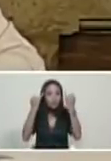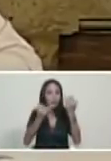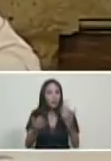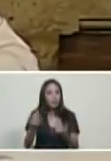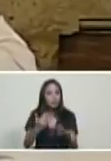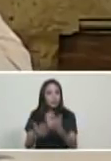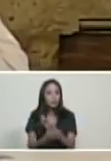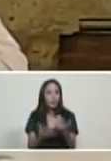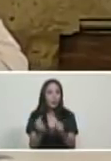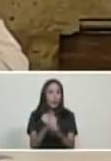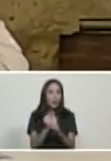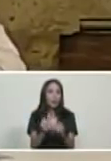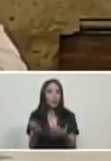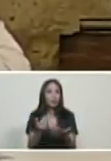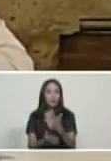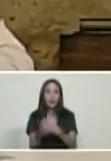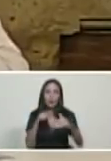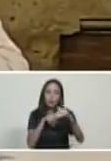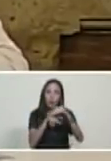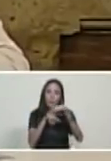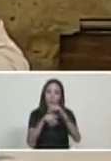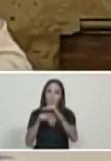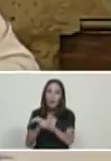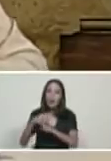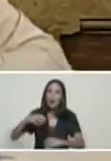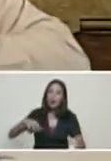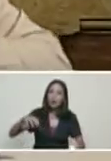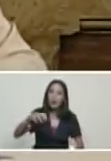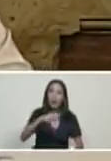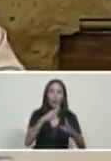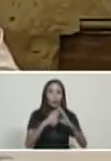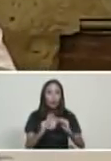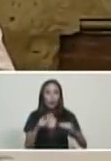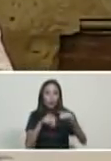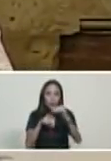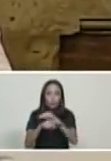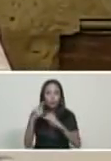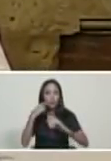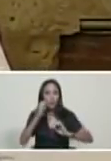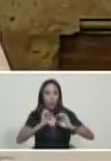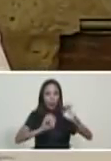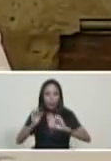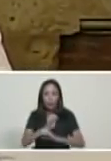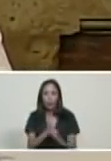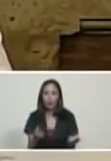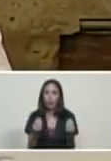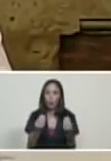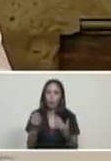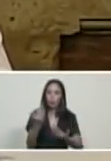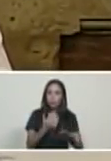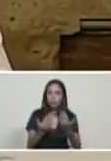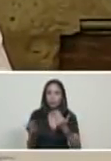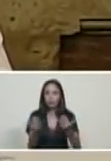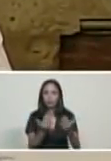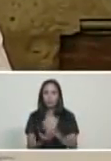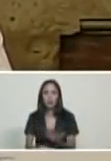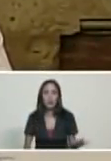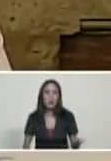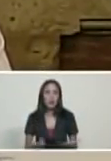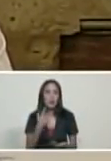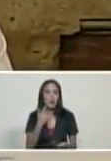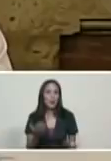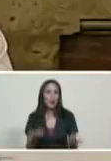regiones, a lo local, a lo regional. Hemos visto en el estudio que hemos compartido con